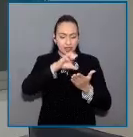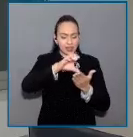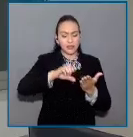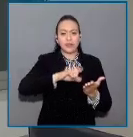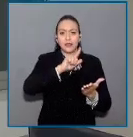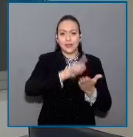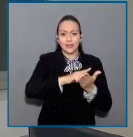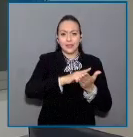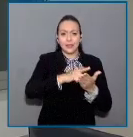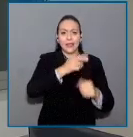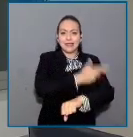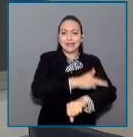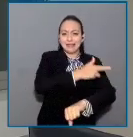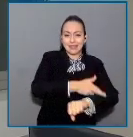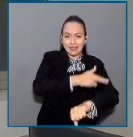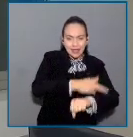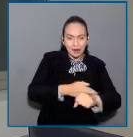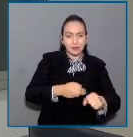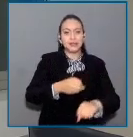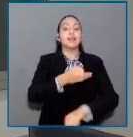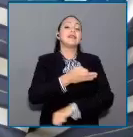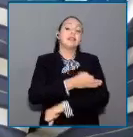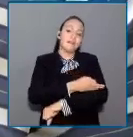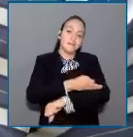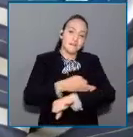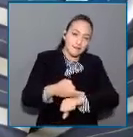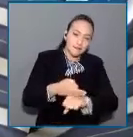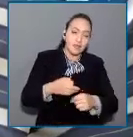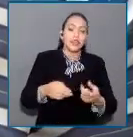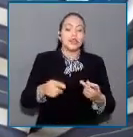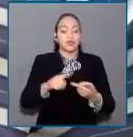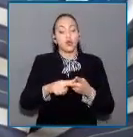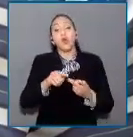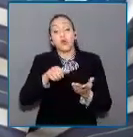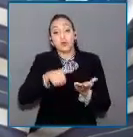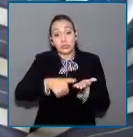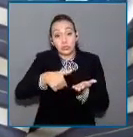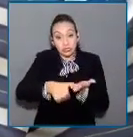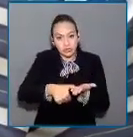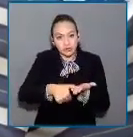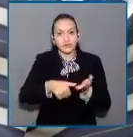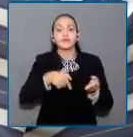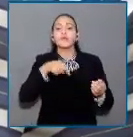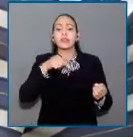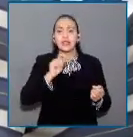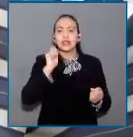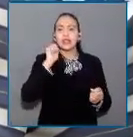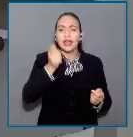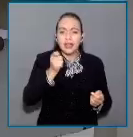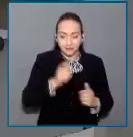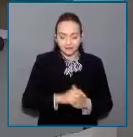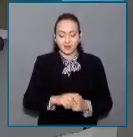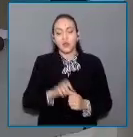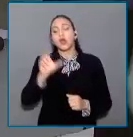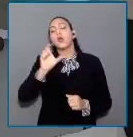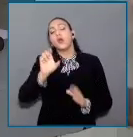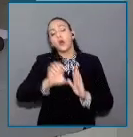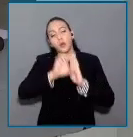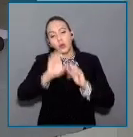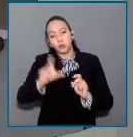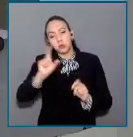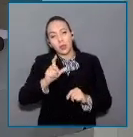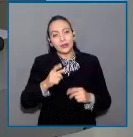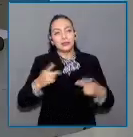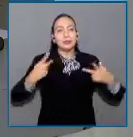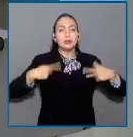Procedimientos Civiles y Familiares es una alternativa que busca generar un diálogo entre las partes involucradas en un conflicto para